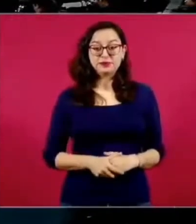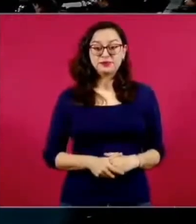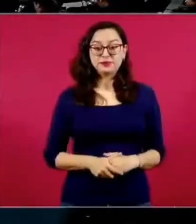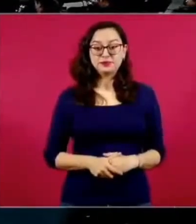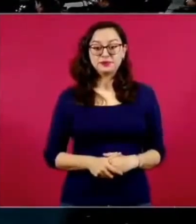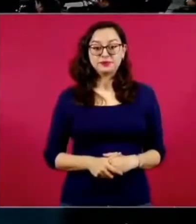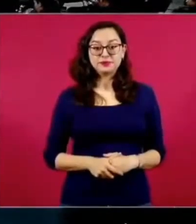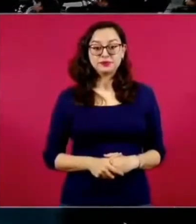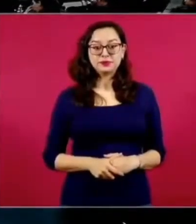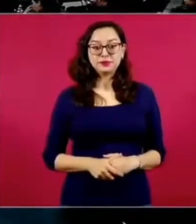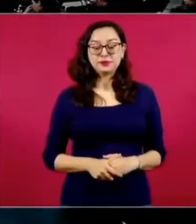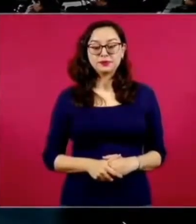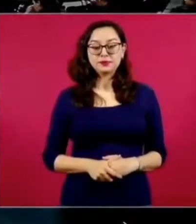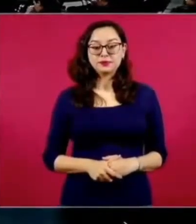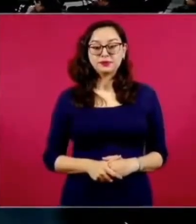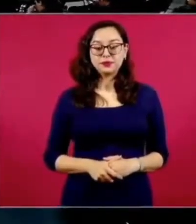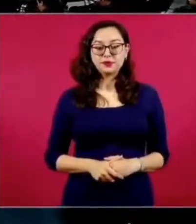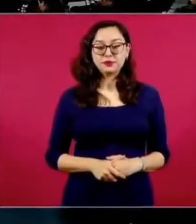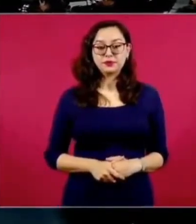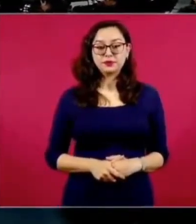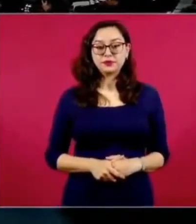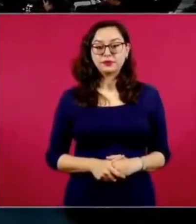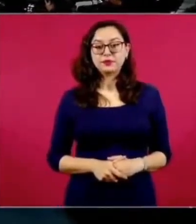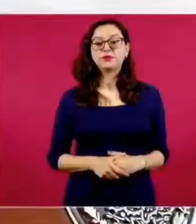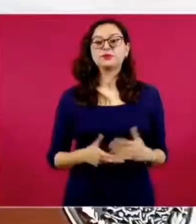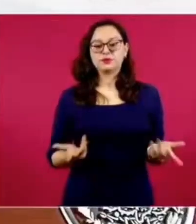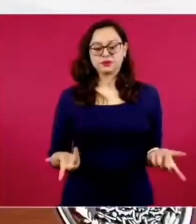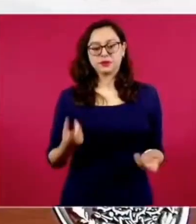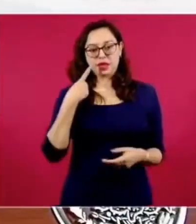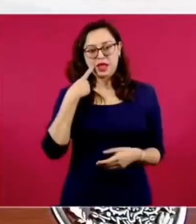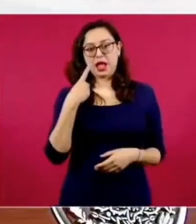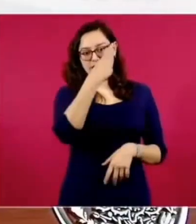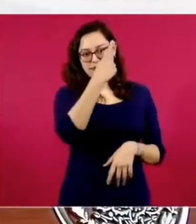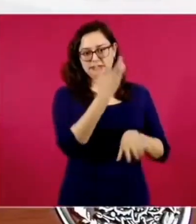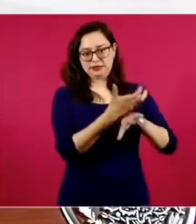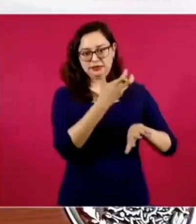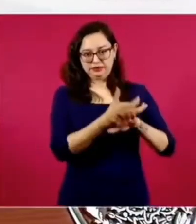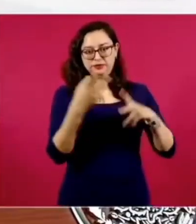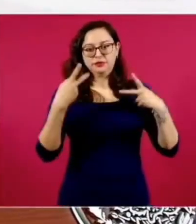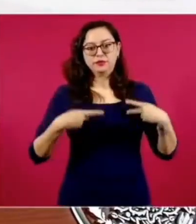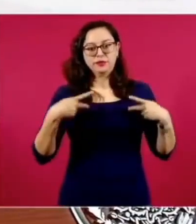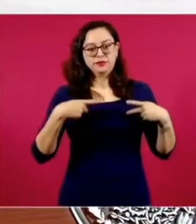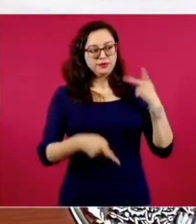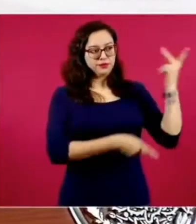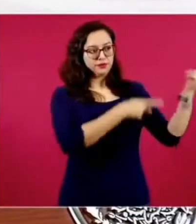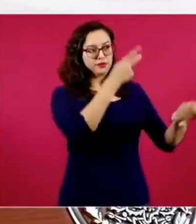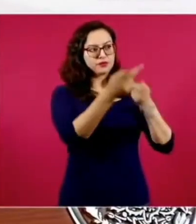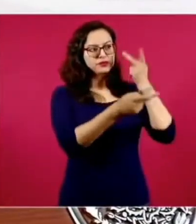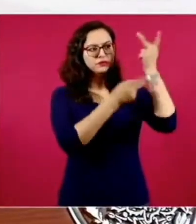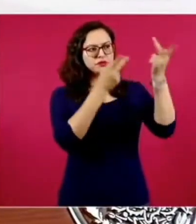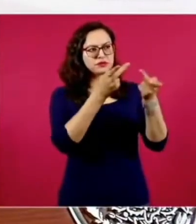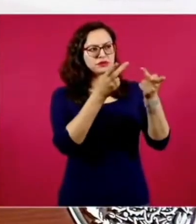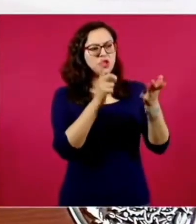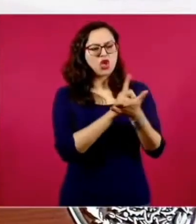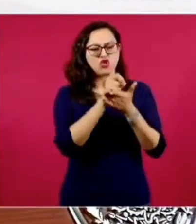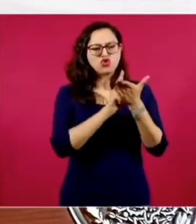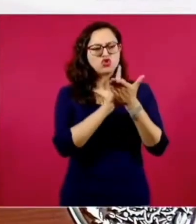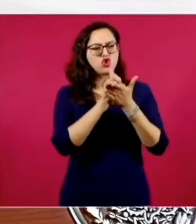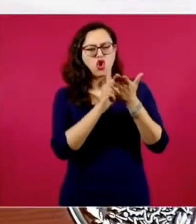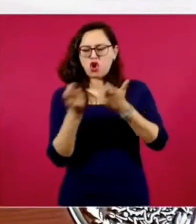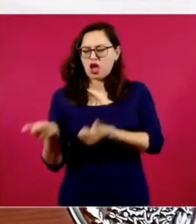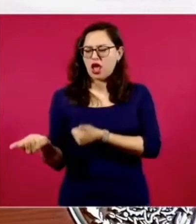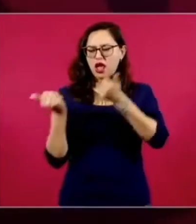Bueno, da tiempo, porque le preguntan a la gente y la mayoría cree